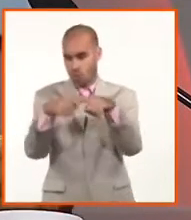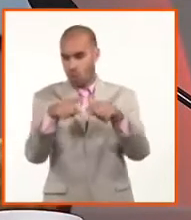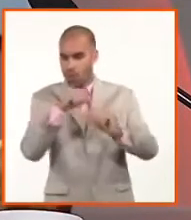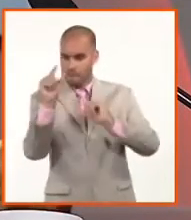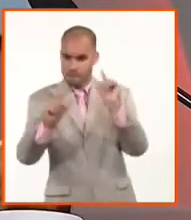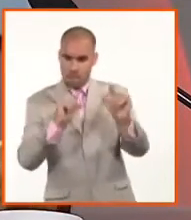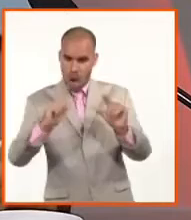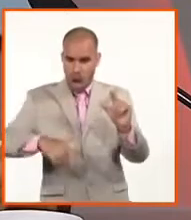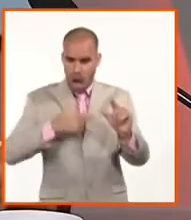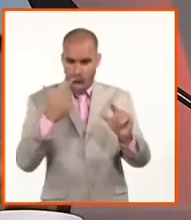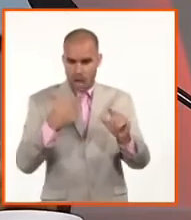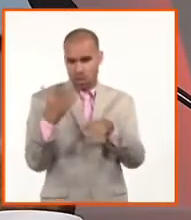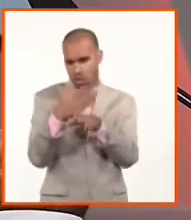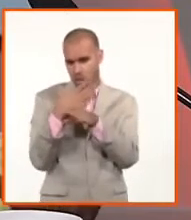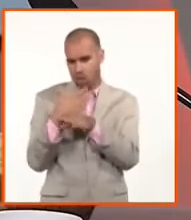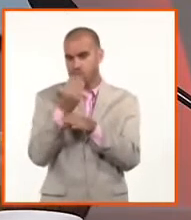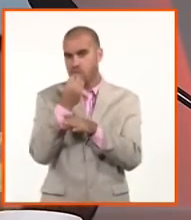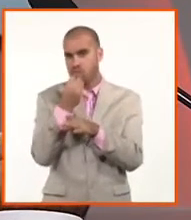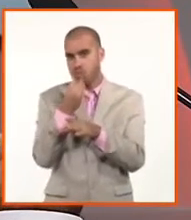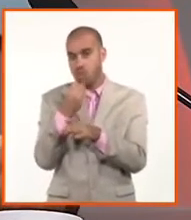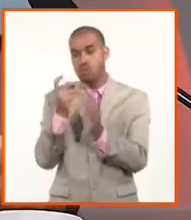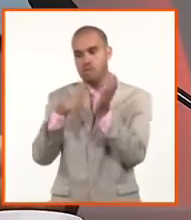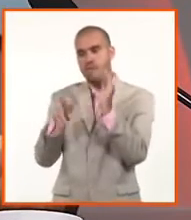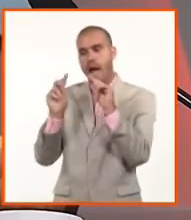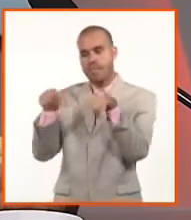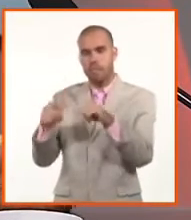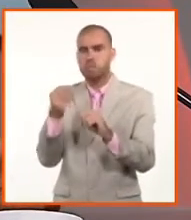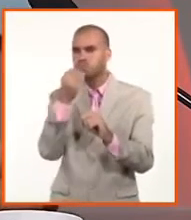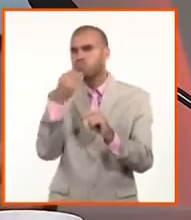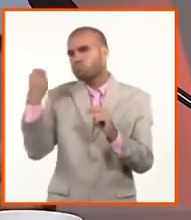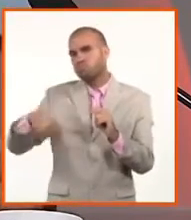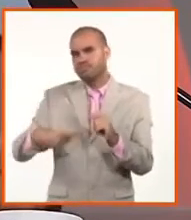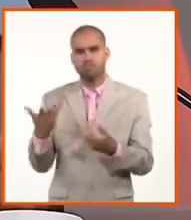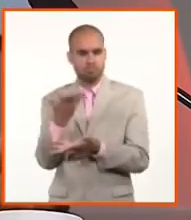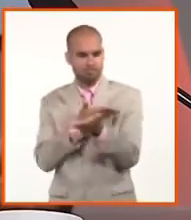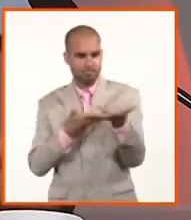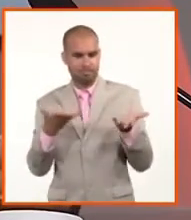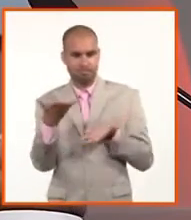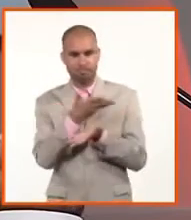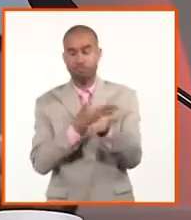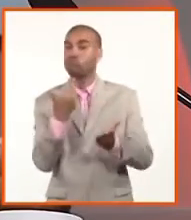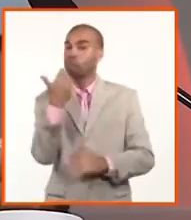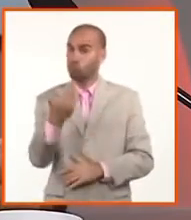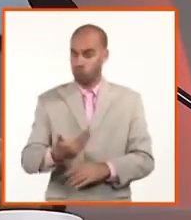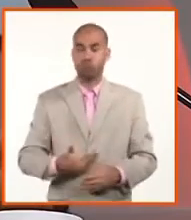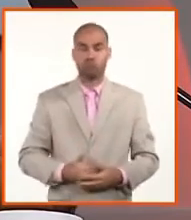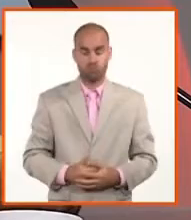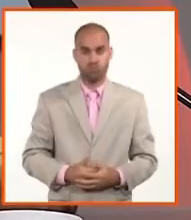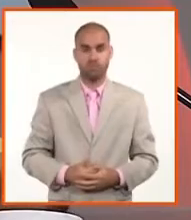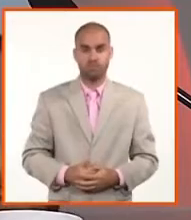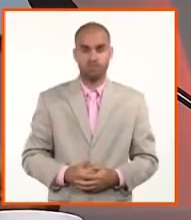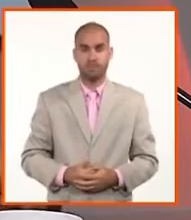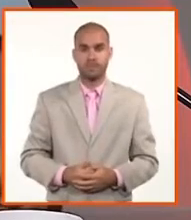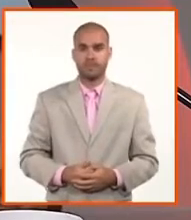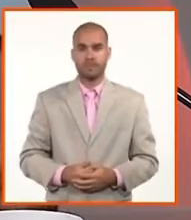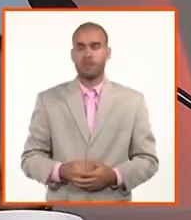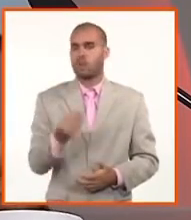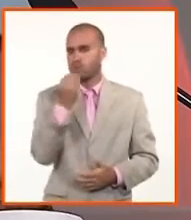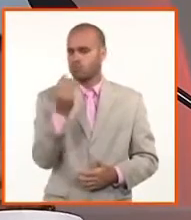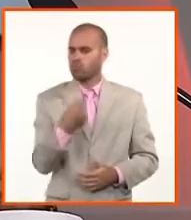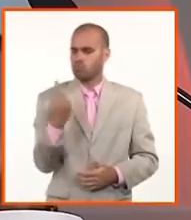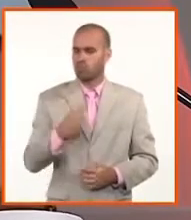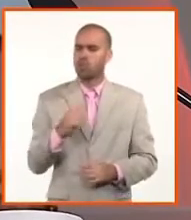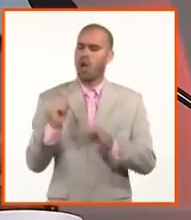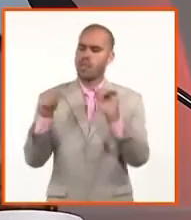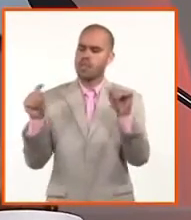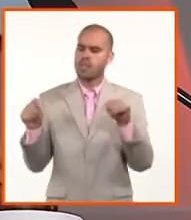del arte a nuestra provincia, y eso produce un intercambio muy rico, el hecho de poder estar presentes en cada uno